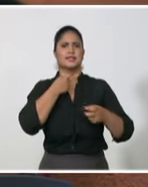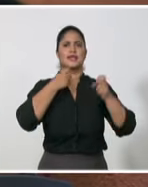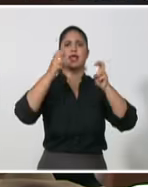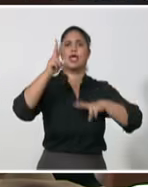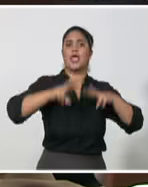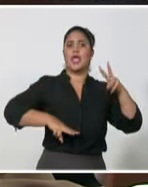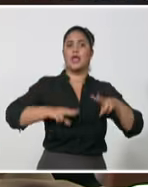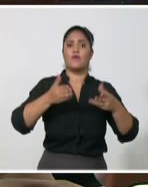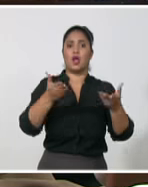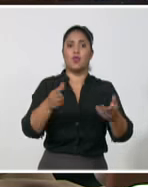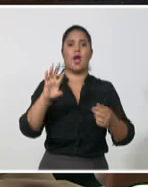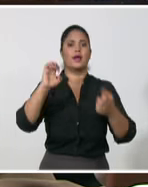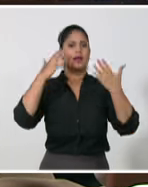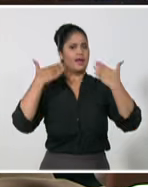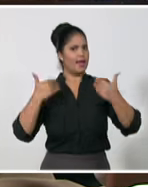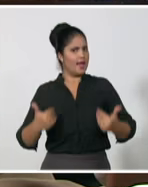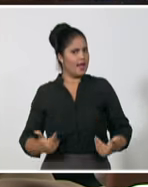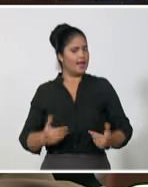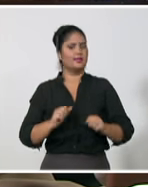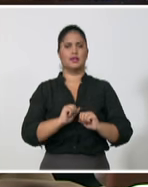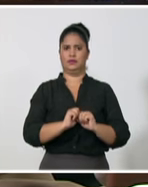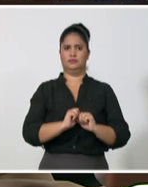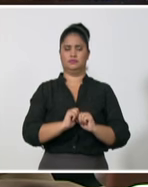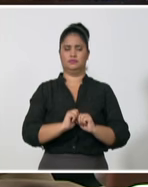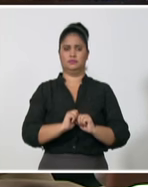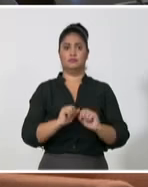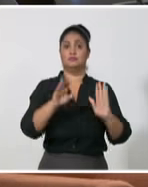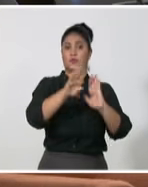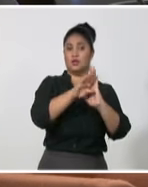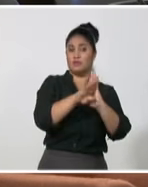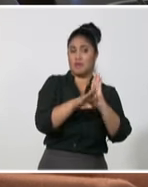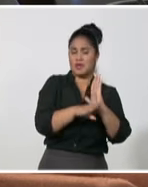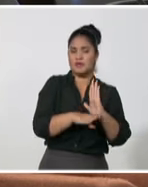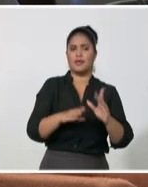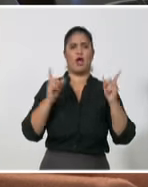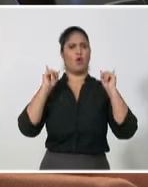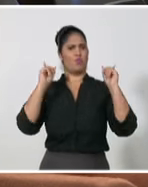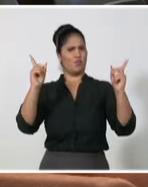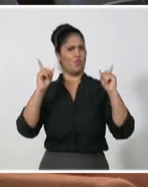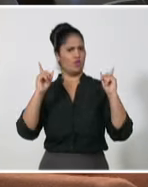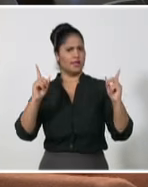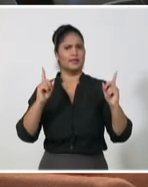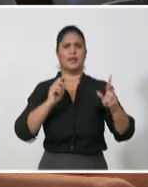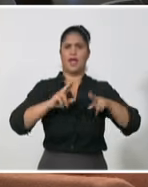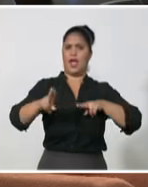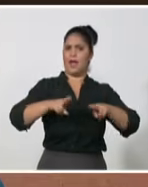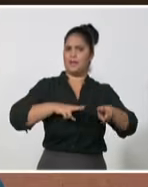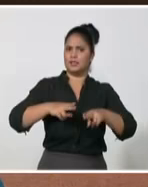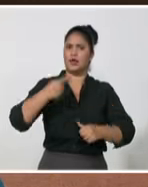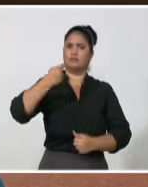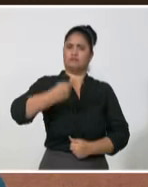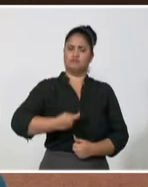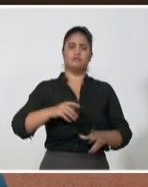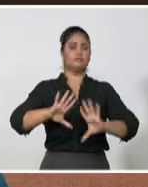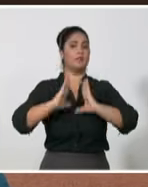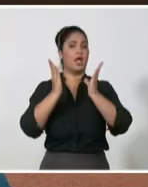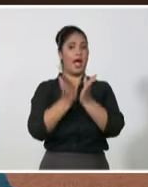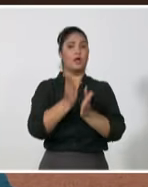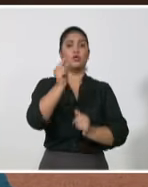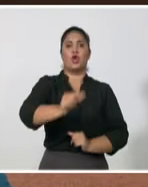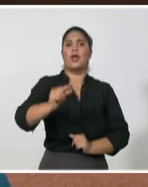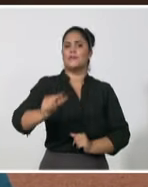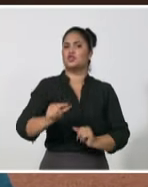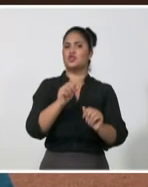profesionales de los mismos así como aplicar medidas políticas administrativas y jurídicas de máximo rigor a los implicados en actos de